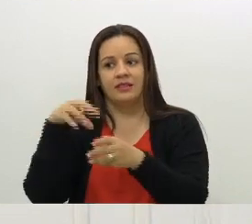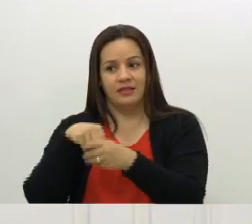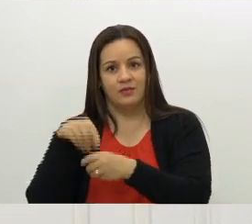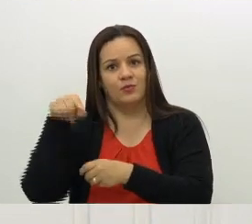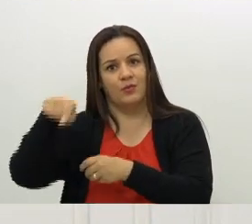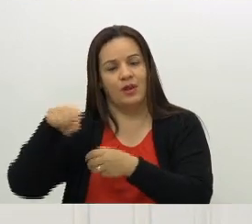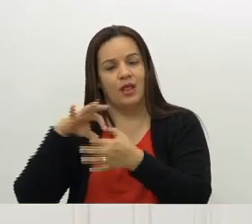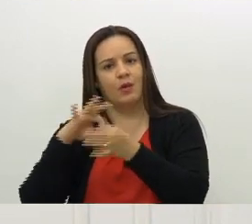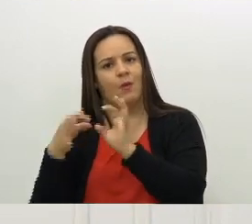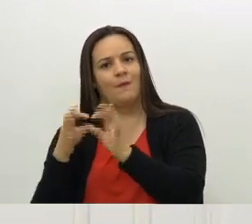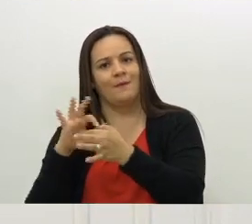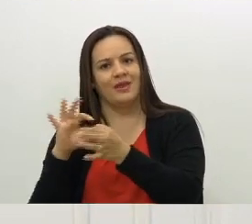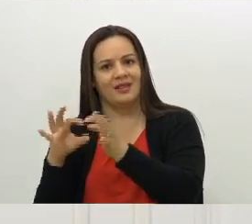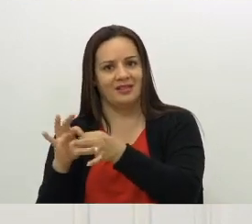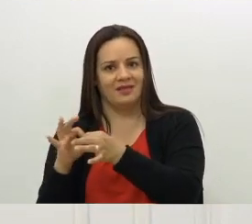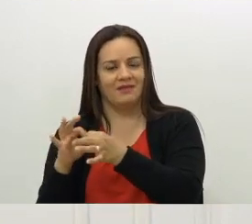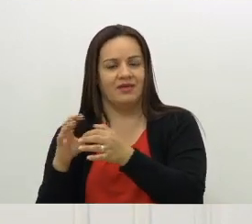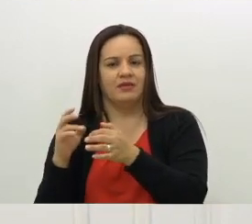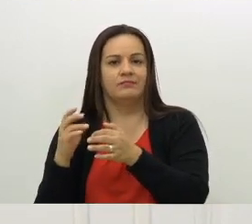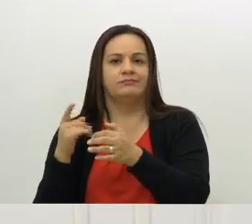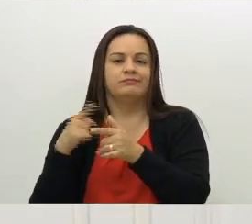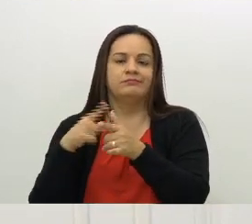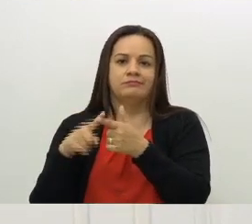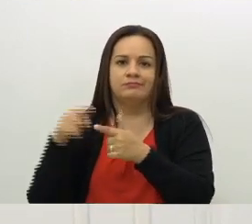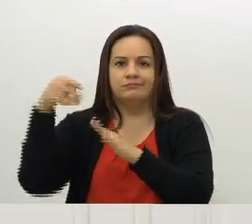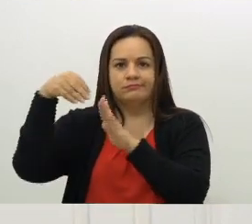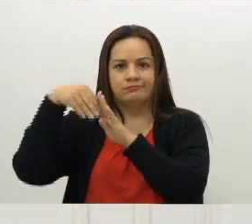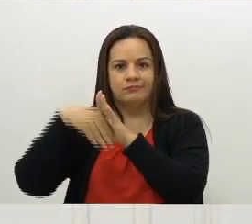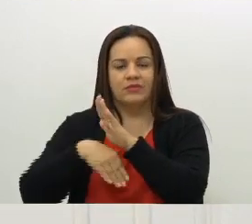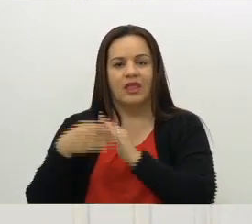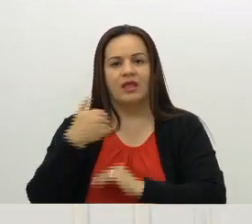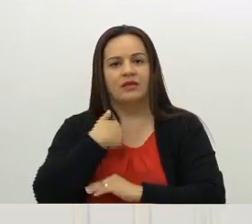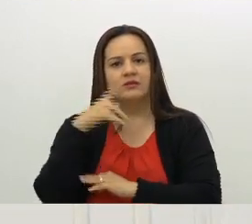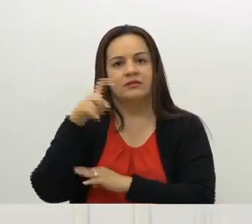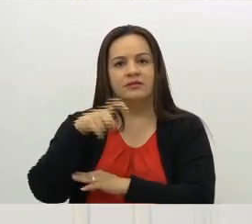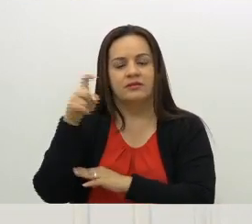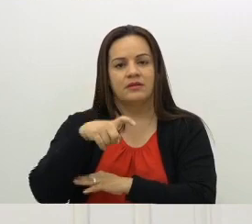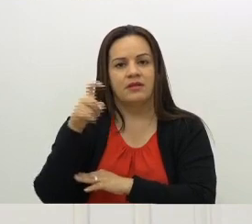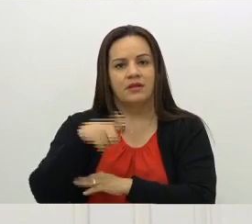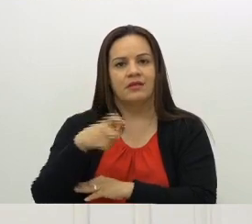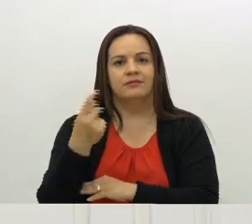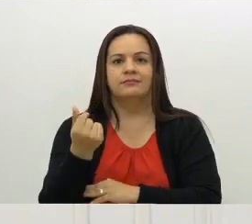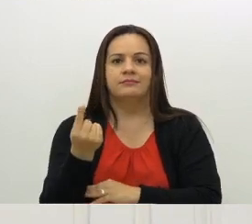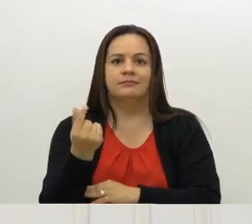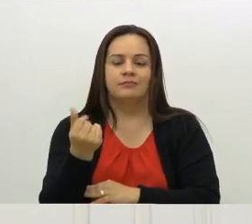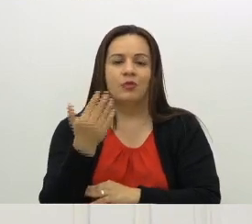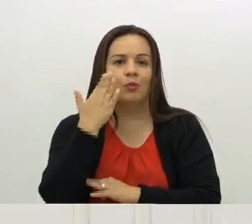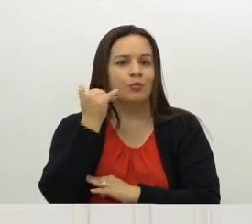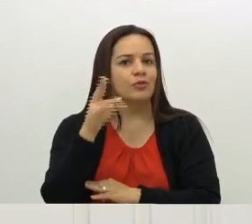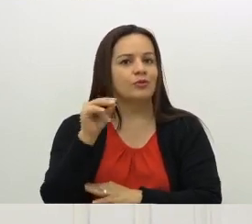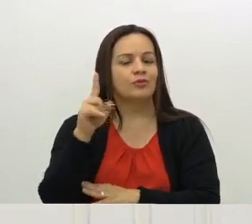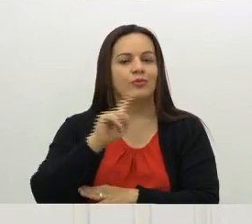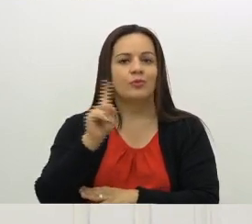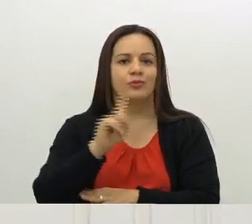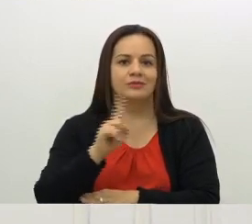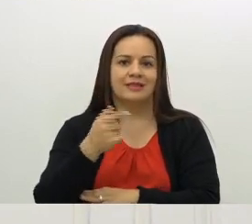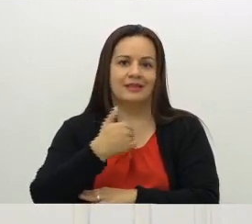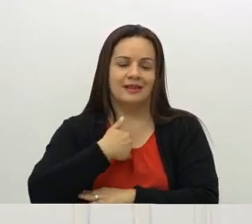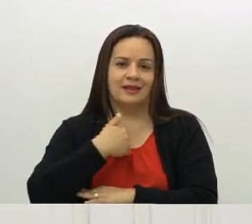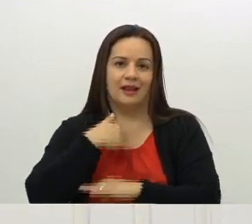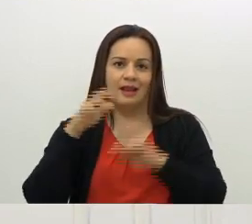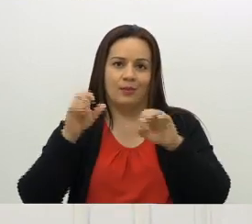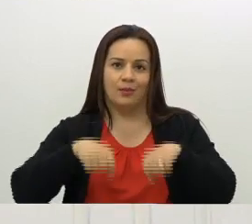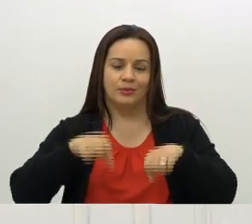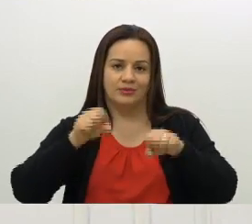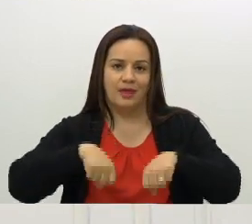cooperativa, claramente hay una necesidad de efectivo porque no se disponía o no se tenía la